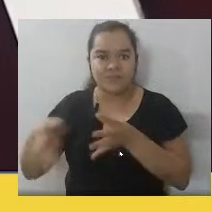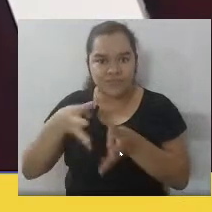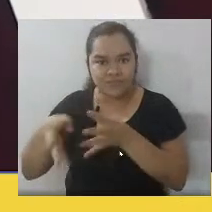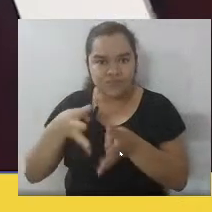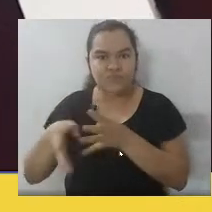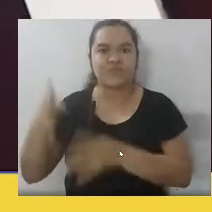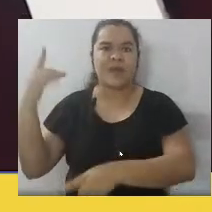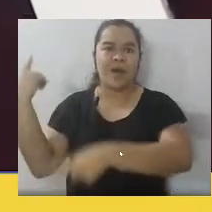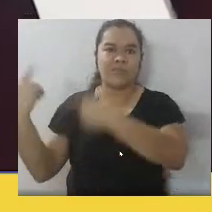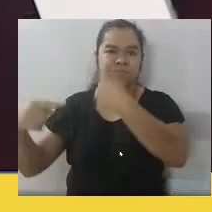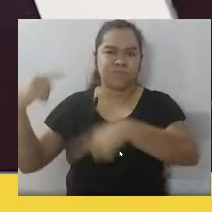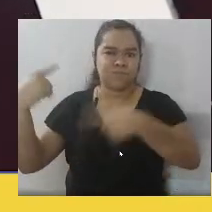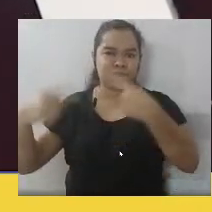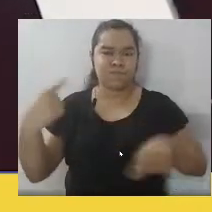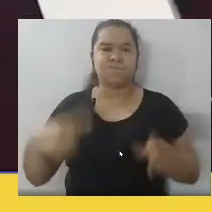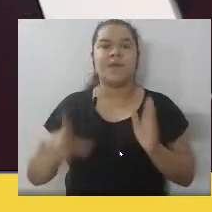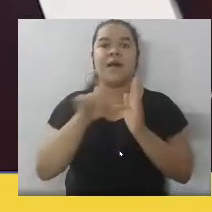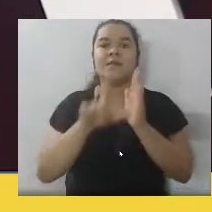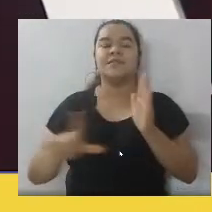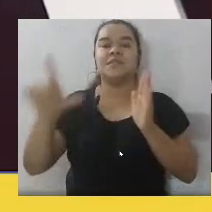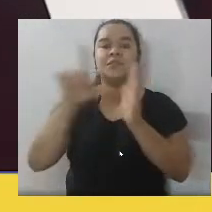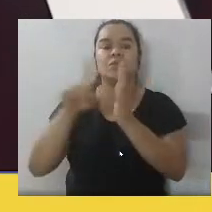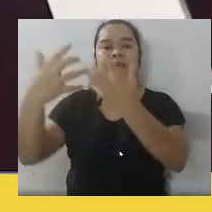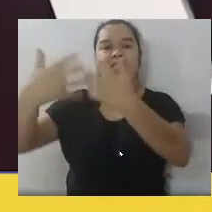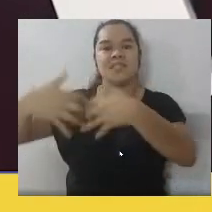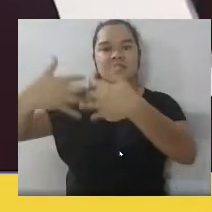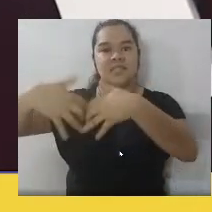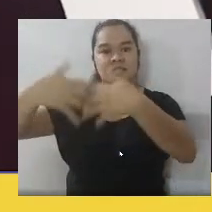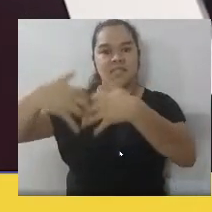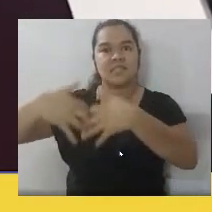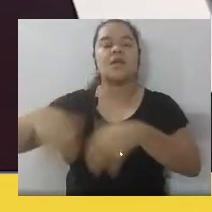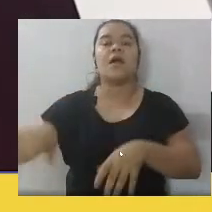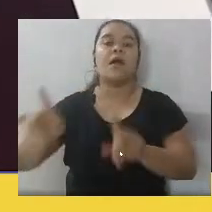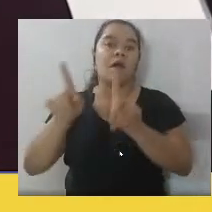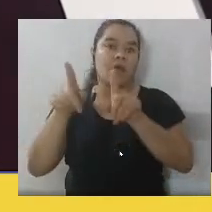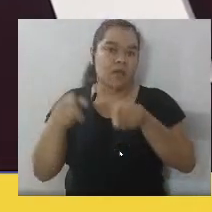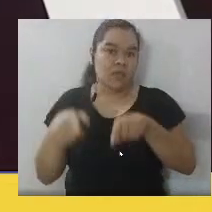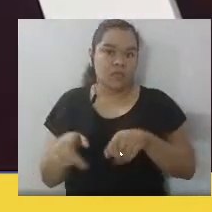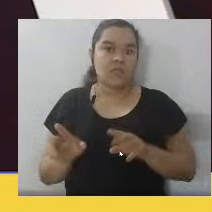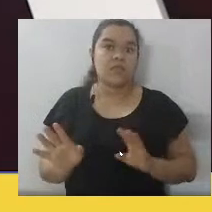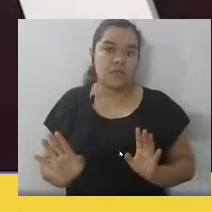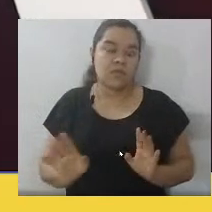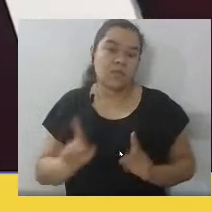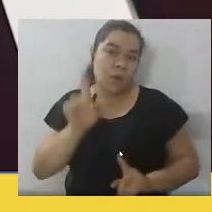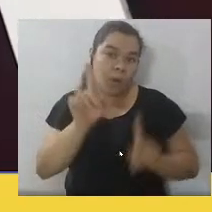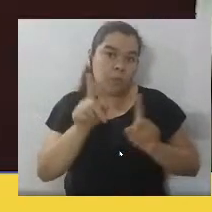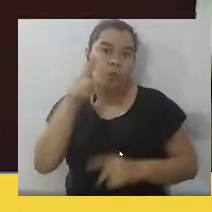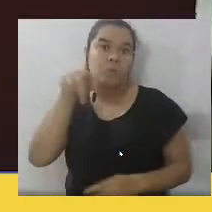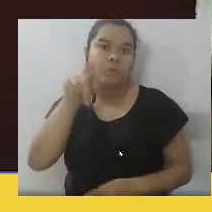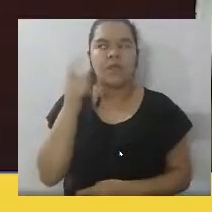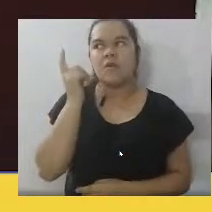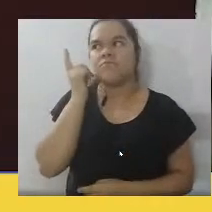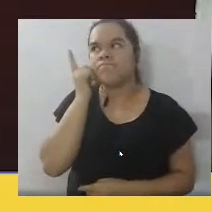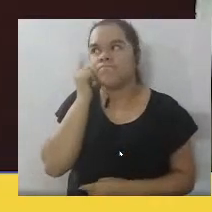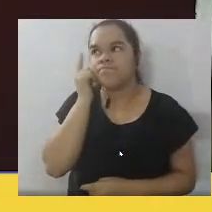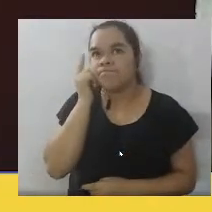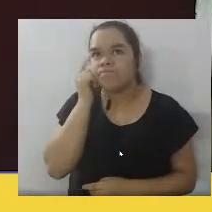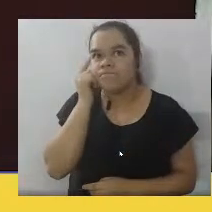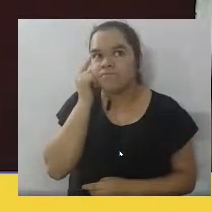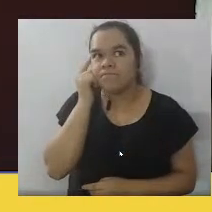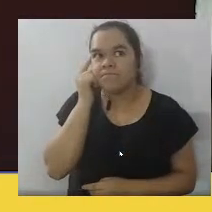licenciatura en sistemas y, por supuesto, aquellos que han pensado en desarrollar actividades o